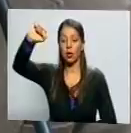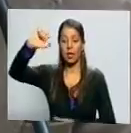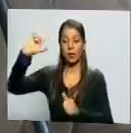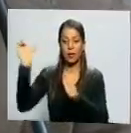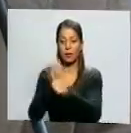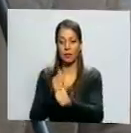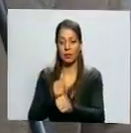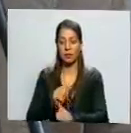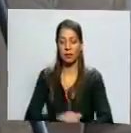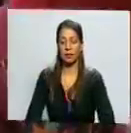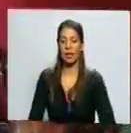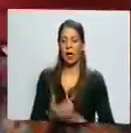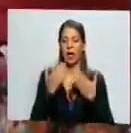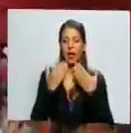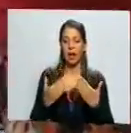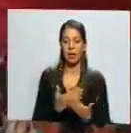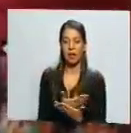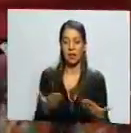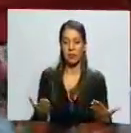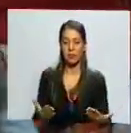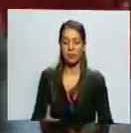queridos compatriotas.